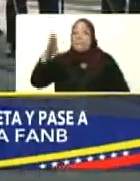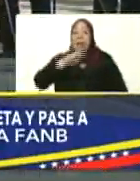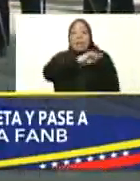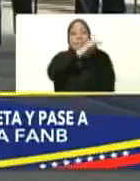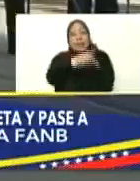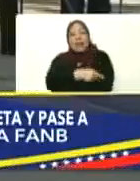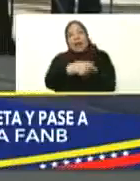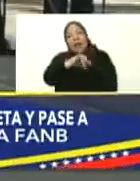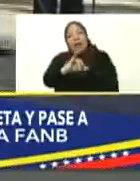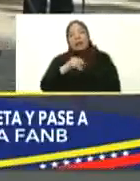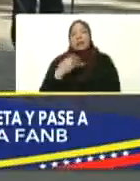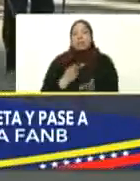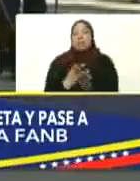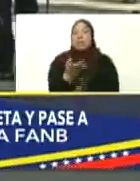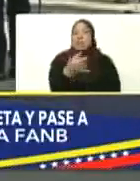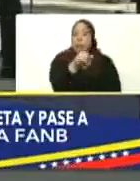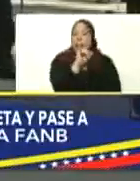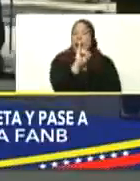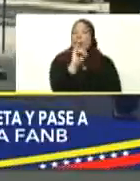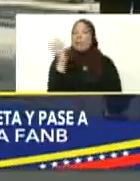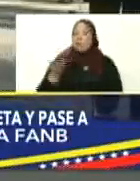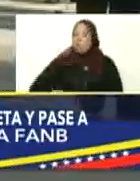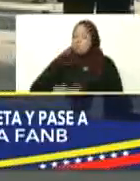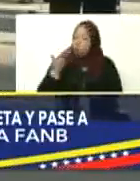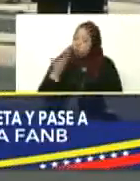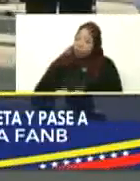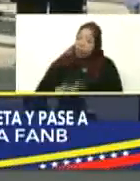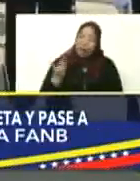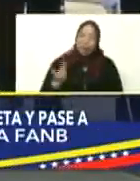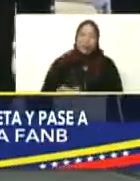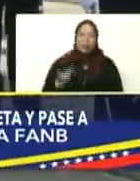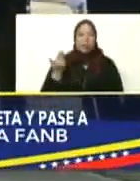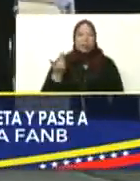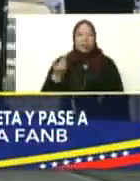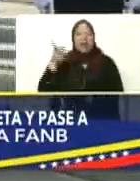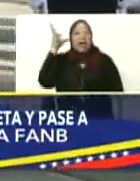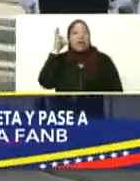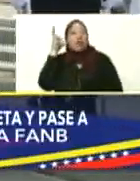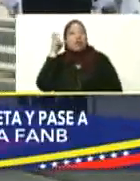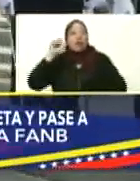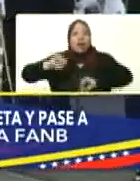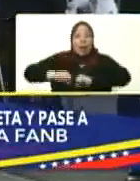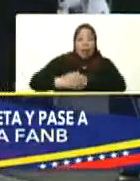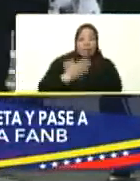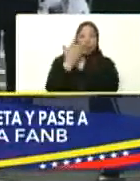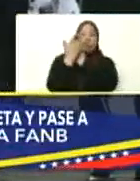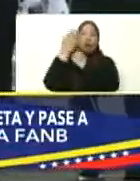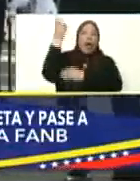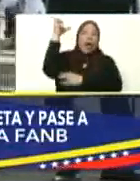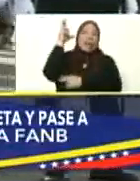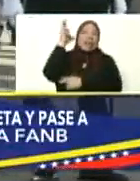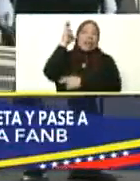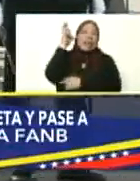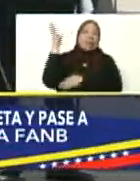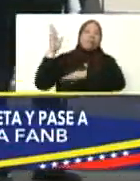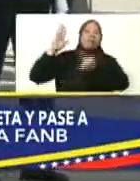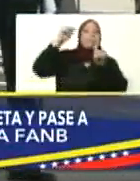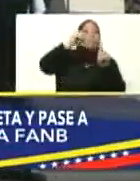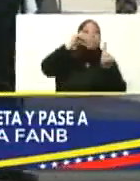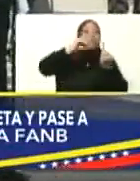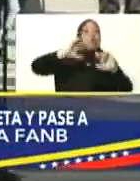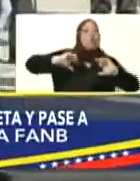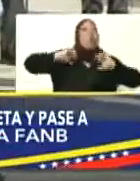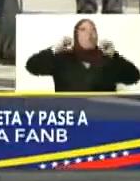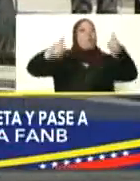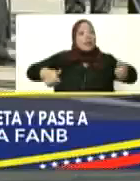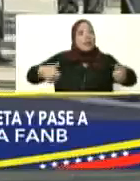que debemos tener siempre presentes. Aquellos toques de diana que simbolizaban el inicio de la jornada